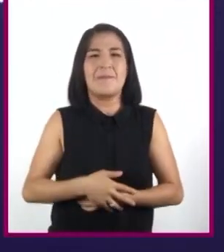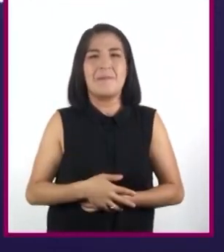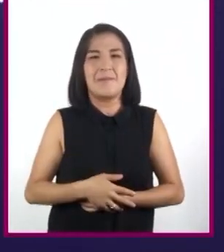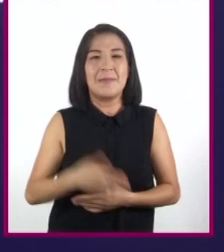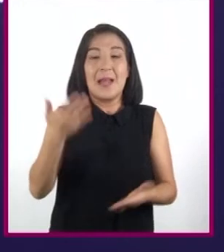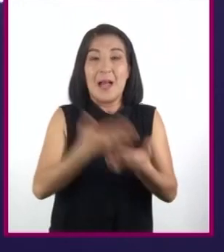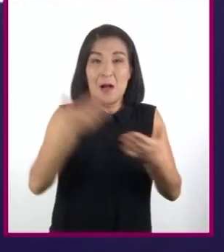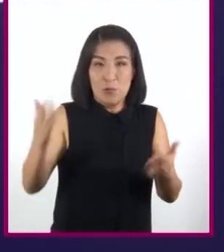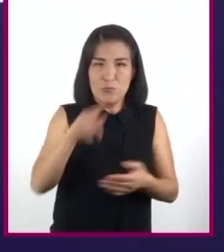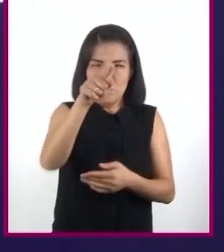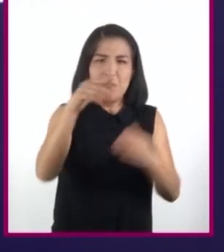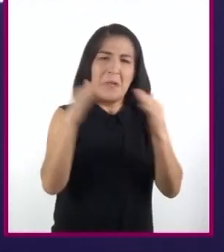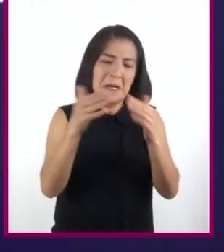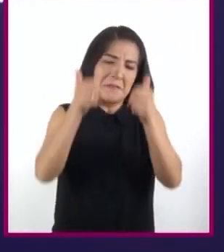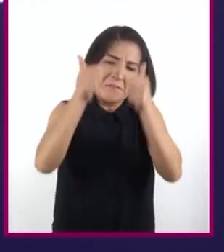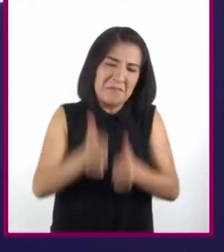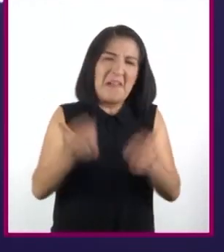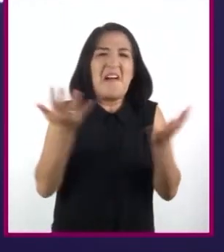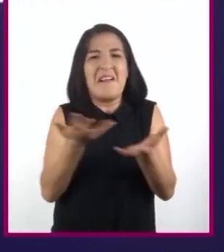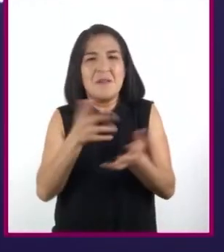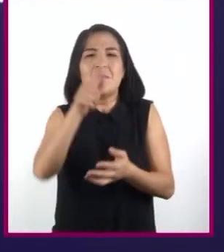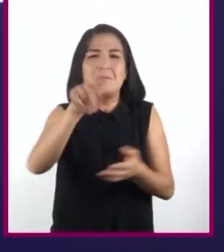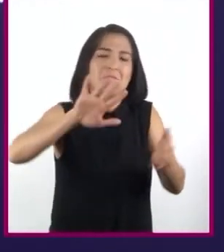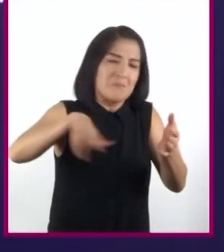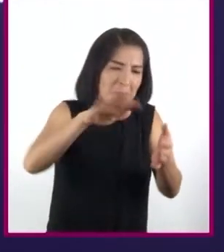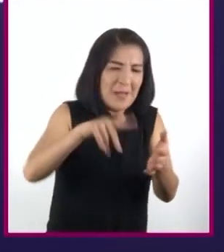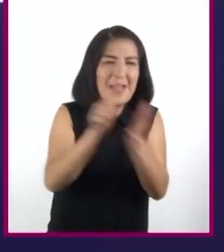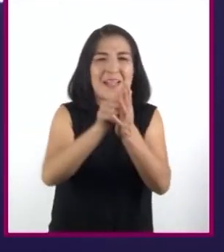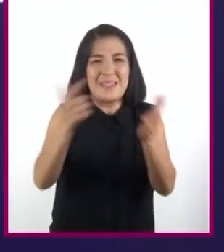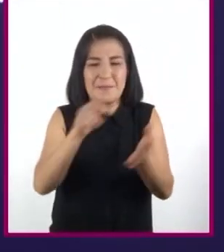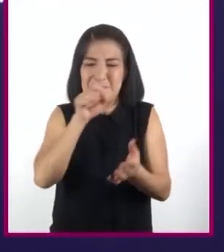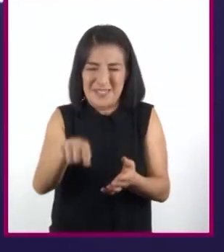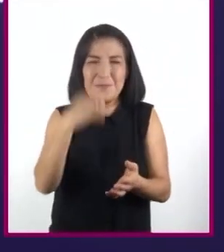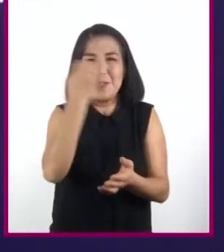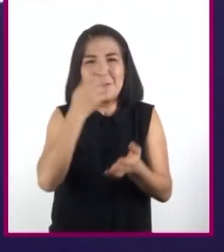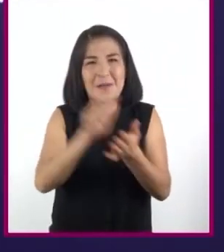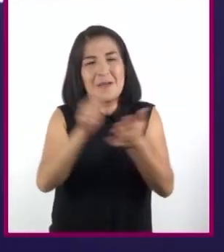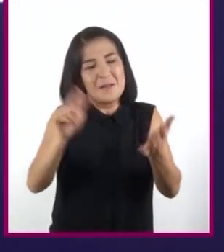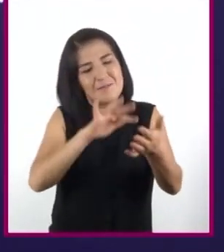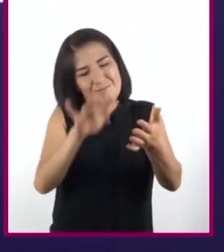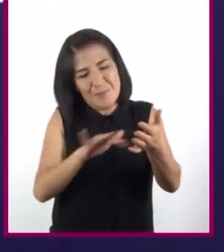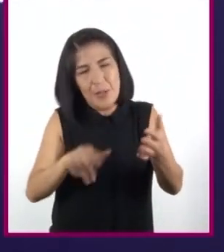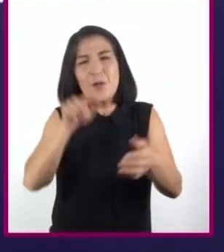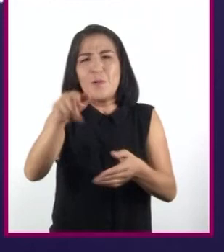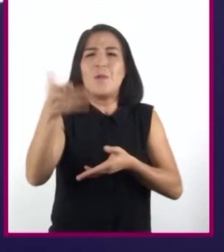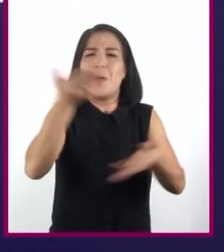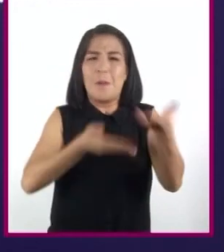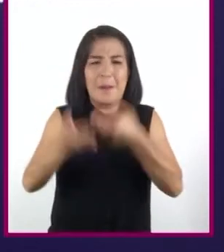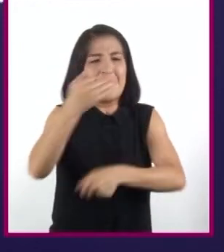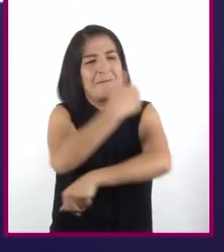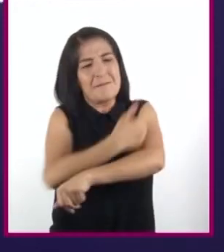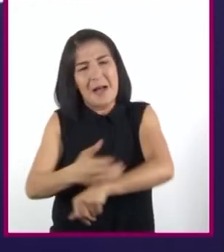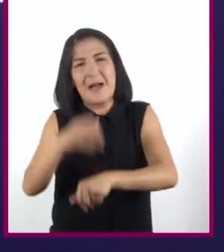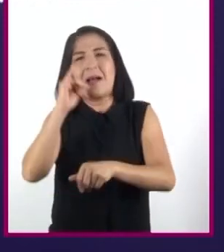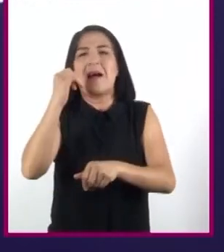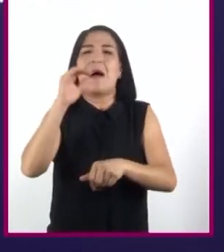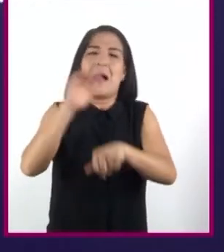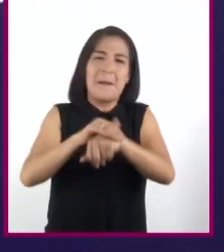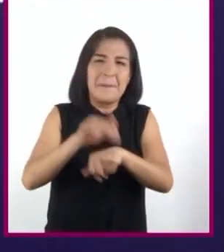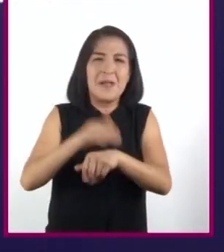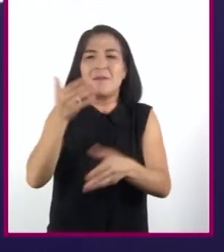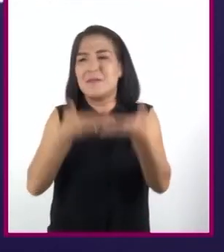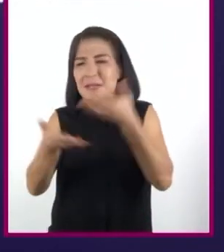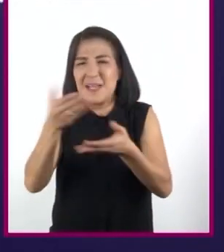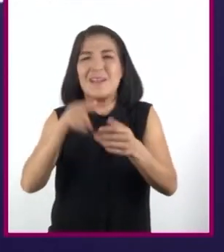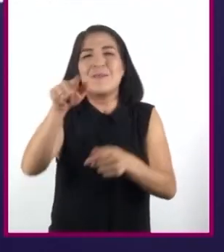Ahora que estás en casa, puedes buscar en tu libro de texto otras lecturas y compartir con tus familiares o amigos aquellas historias que más